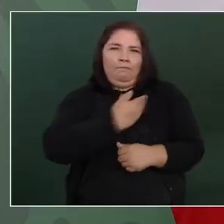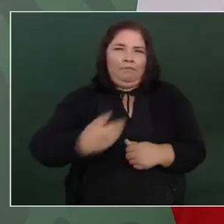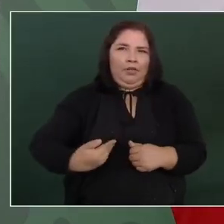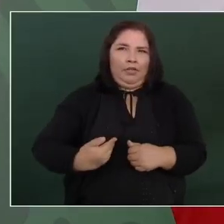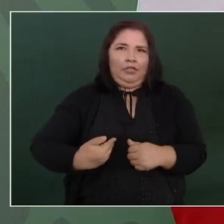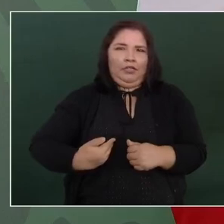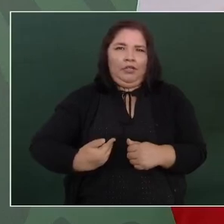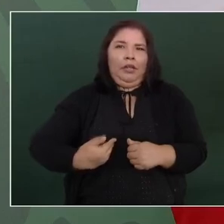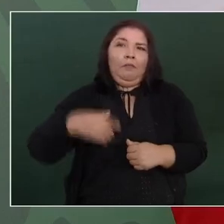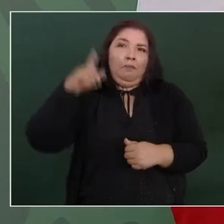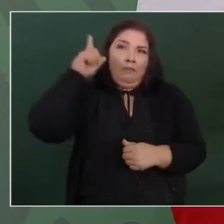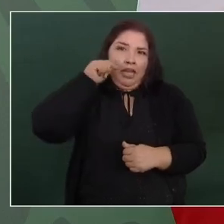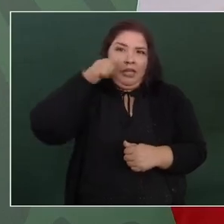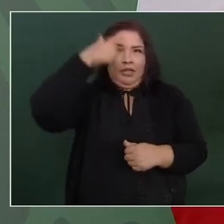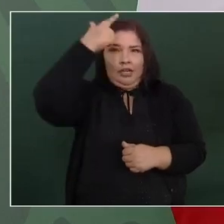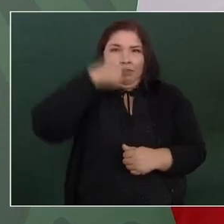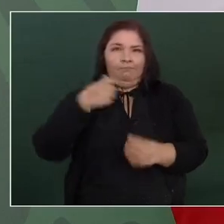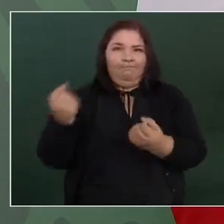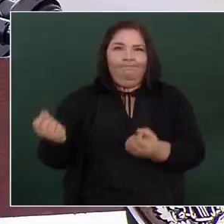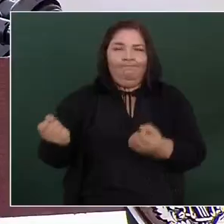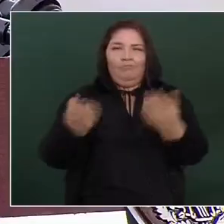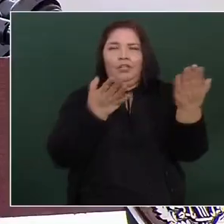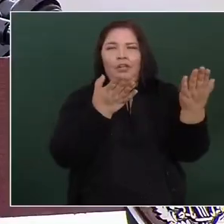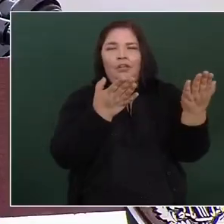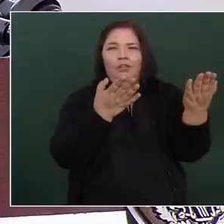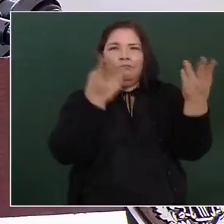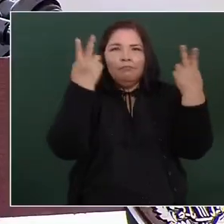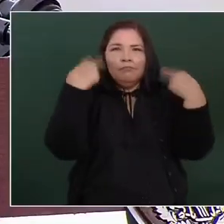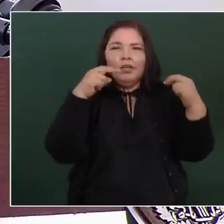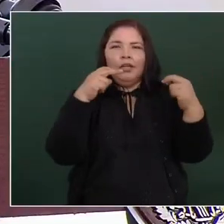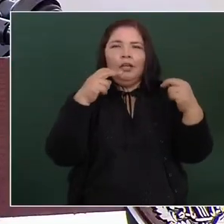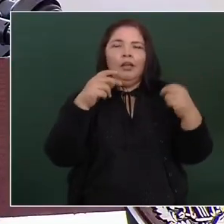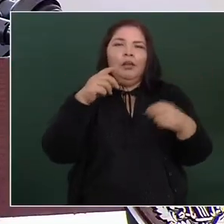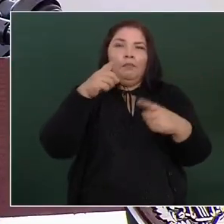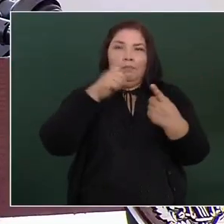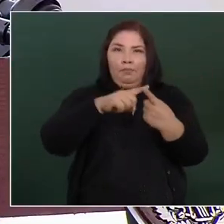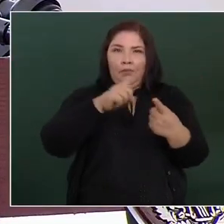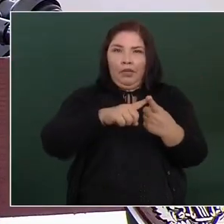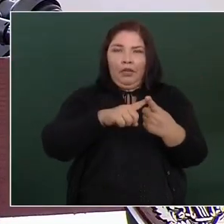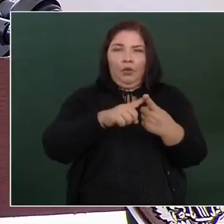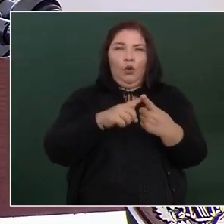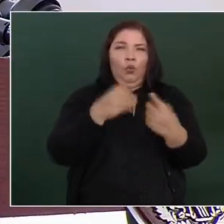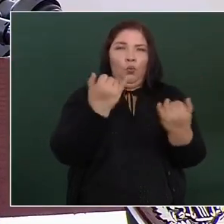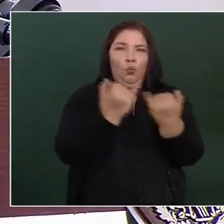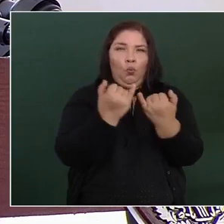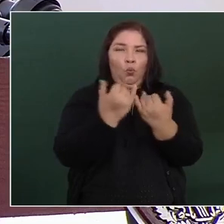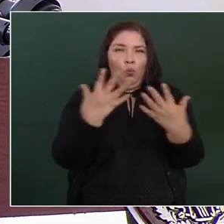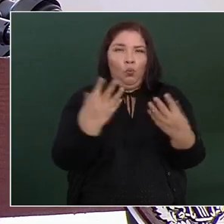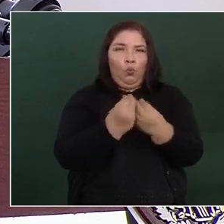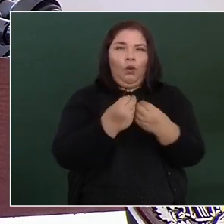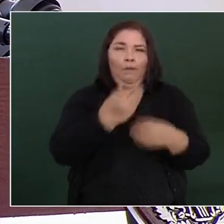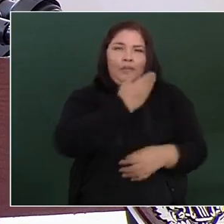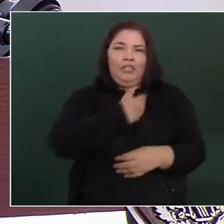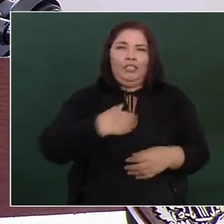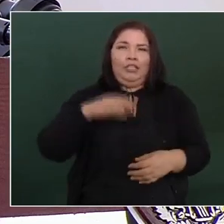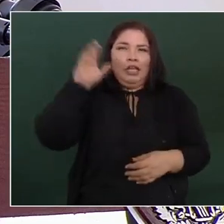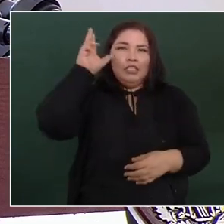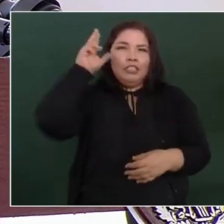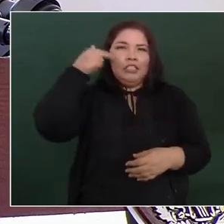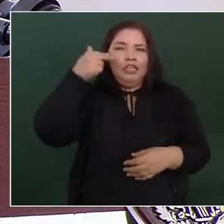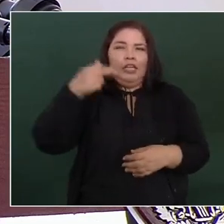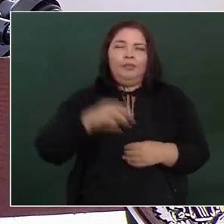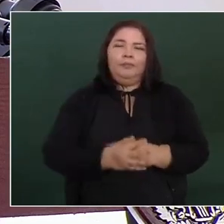llega entonces mañana por la noche y tenemos en primer lugar una bilateral con el presidente de China, con Xi